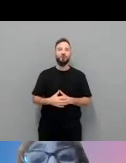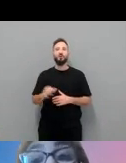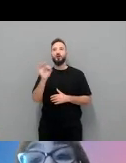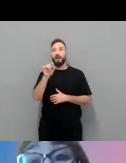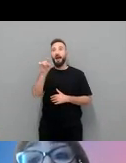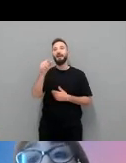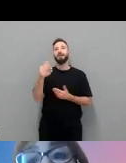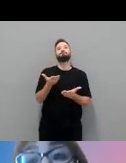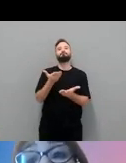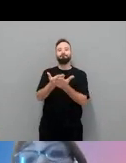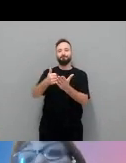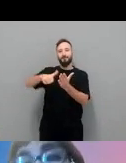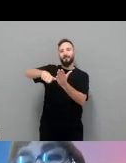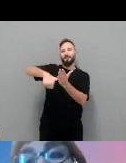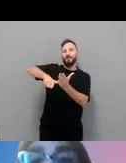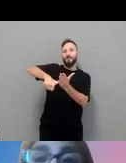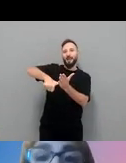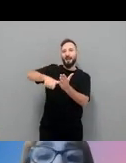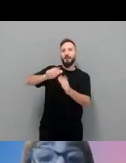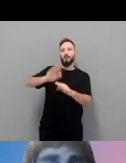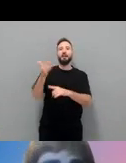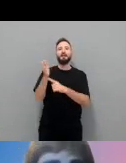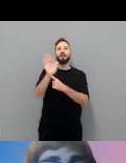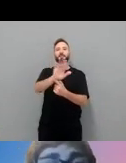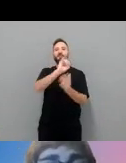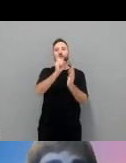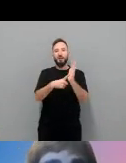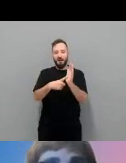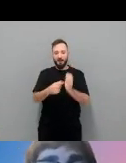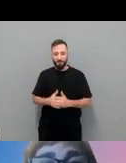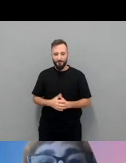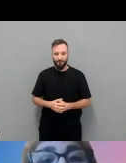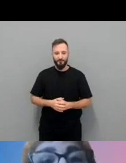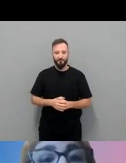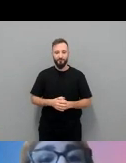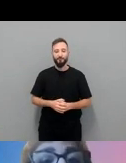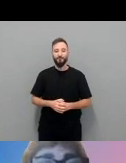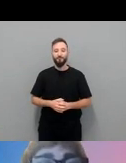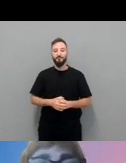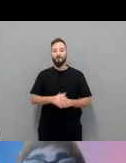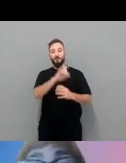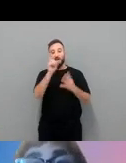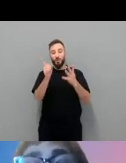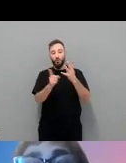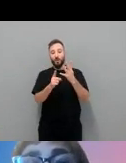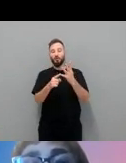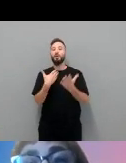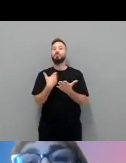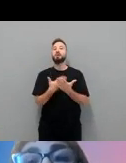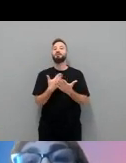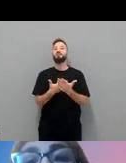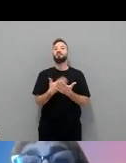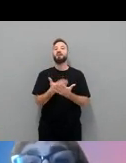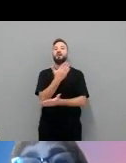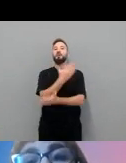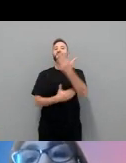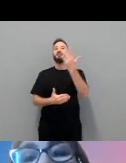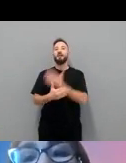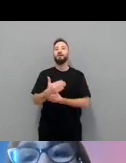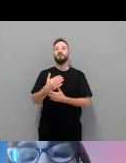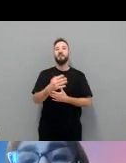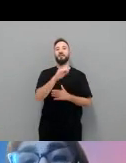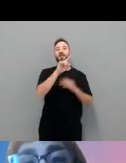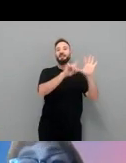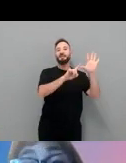van a pedir ese DNI de representante legal, que si es fundación es el apoderado, ¿vale? Por si acaso. Luego, el certificado de discapacidad igual o superior